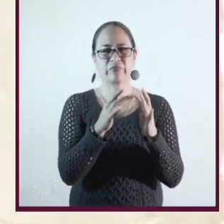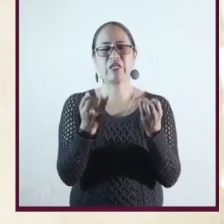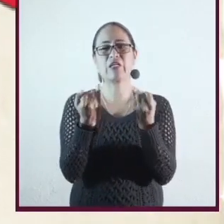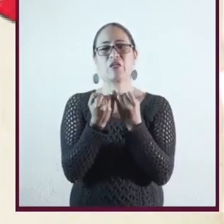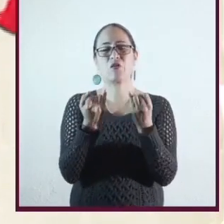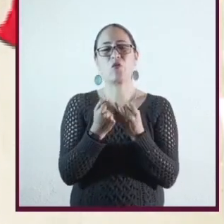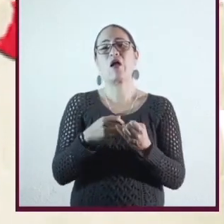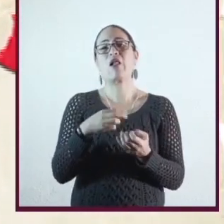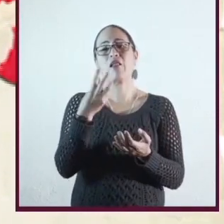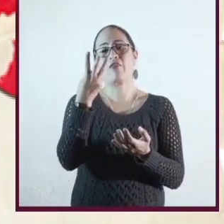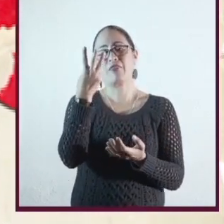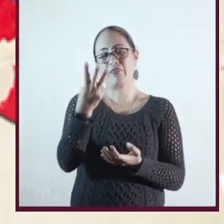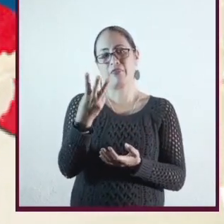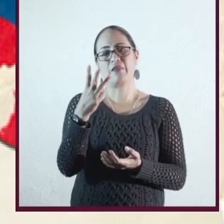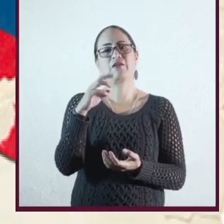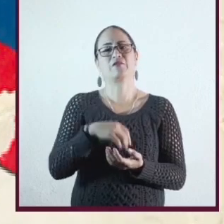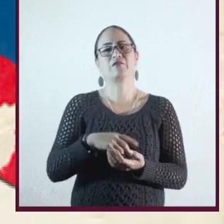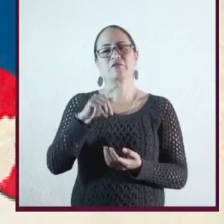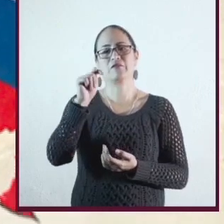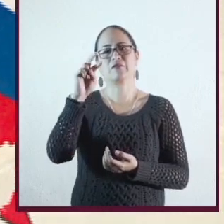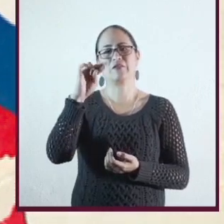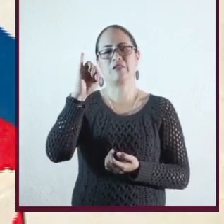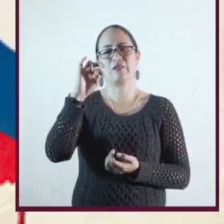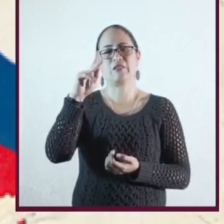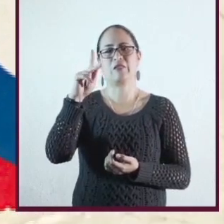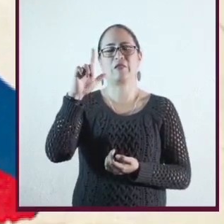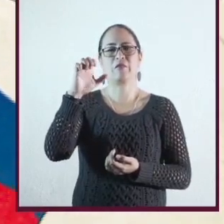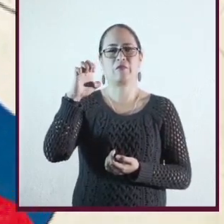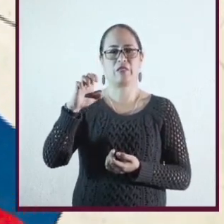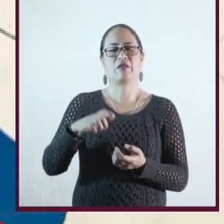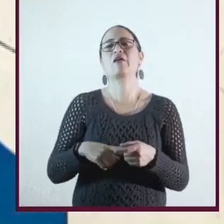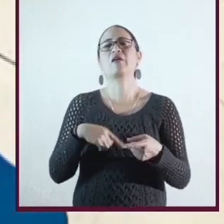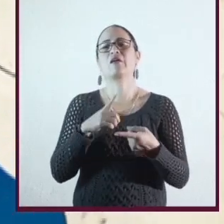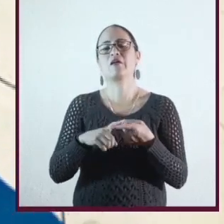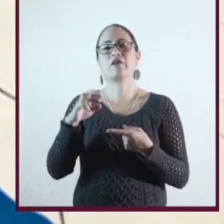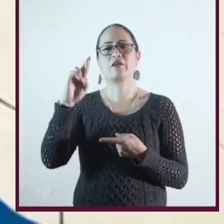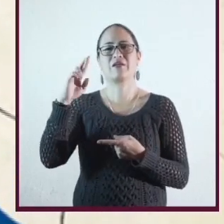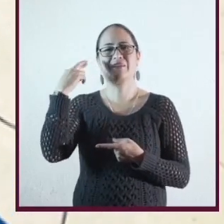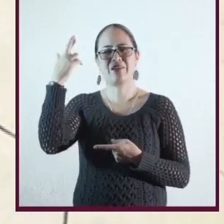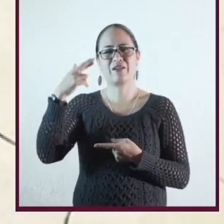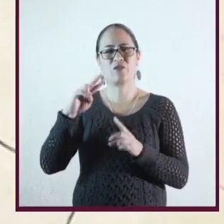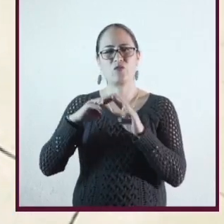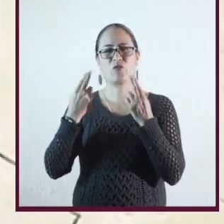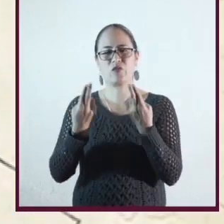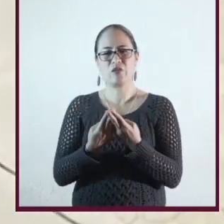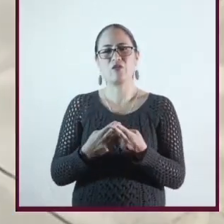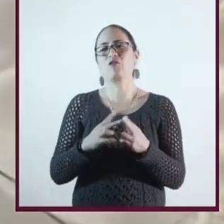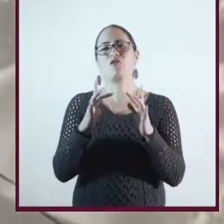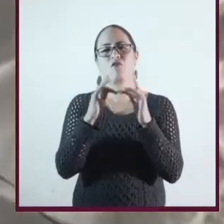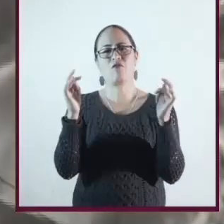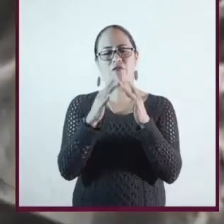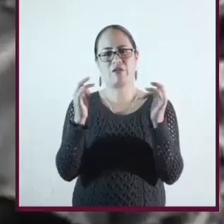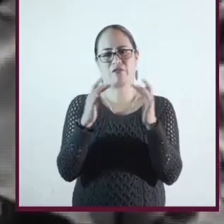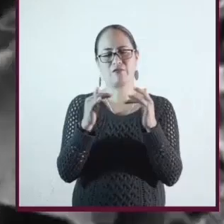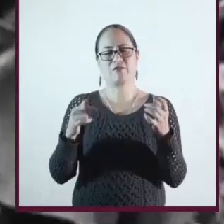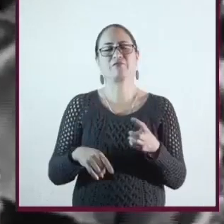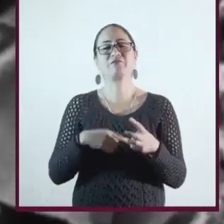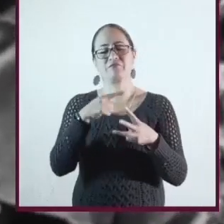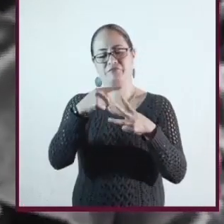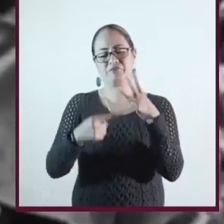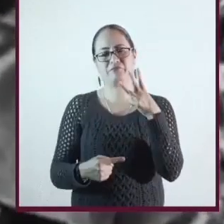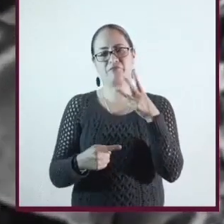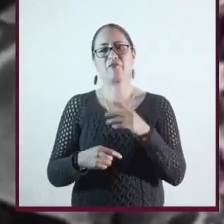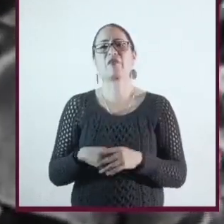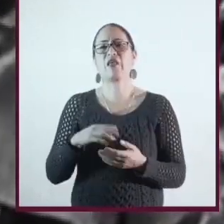Entente, o la alianza entre el Reino Unido, Rusia y Francia durante la Primera Guerra Mundial, ya que su estrategia